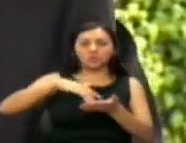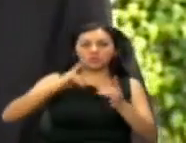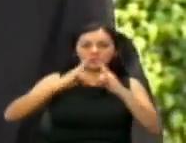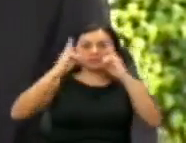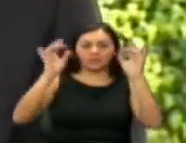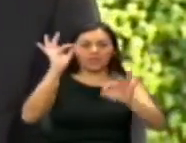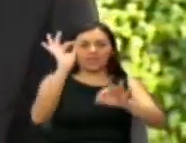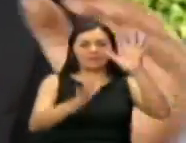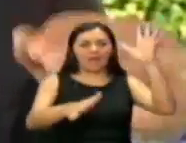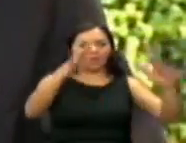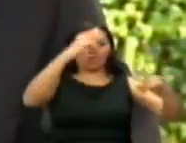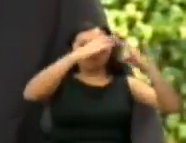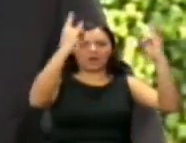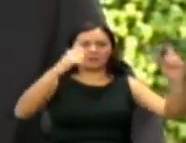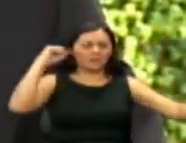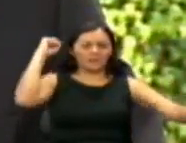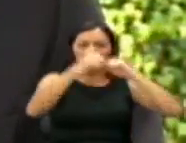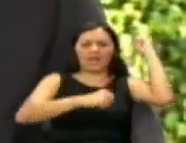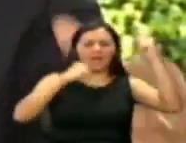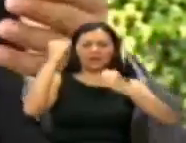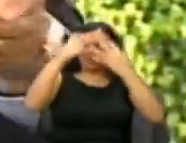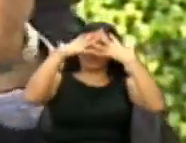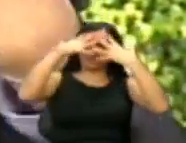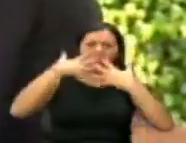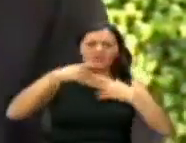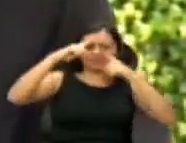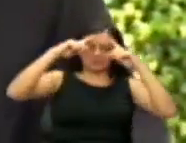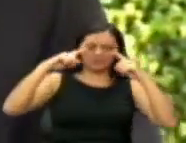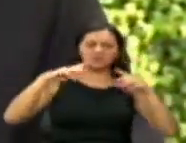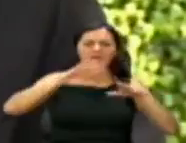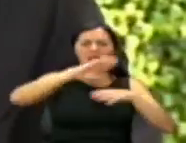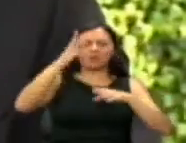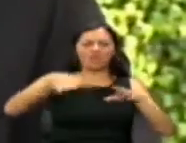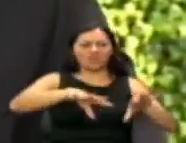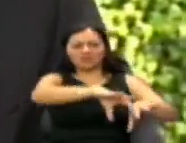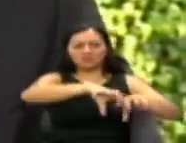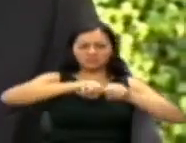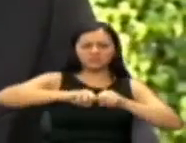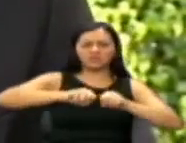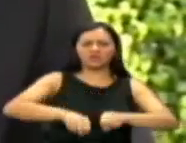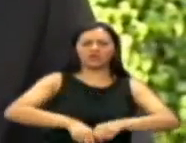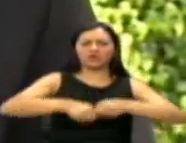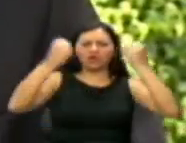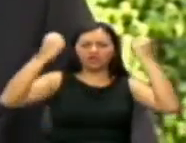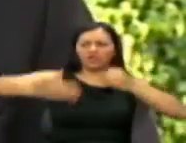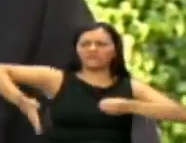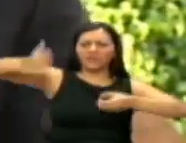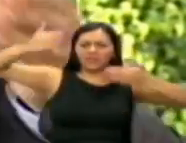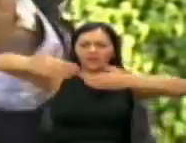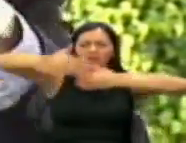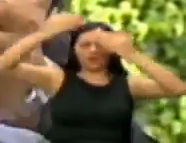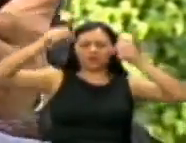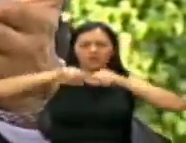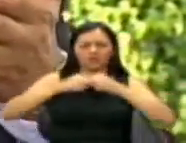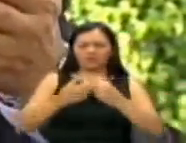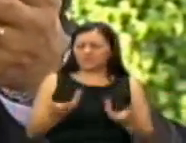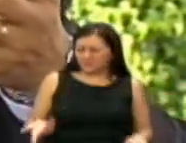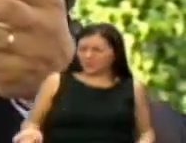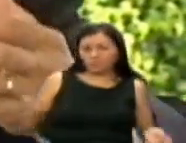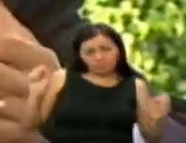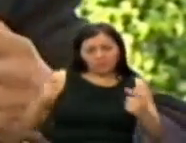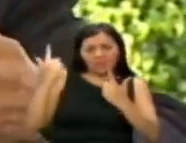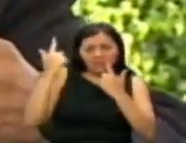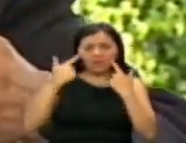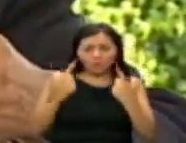quemaron las carpas y los golpearon? Les secuestraron la camioneta, les rompieron los parabrisas. ¿Qué esperan? Gente violenta. O